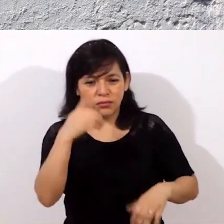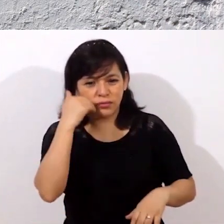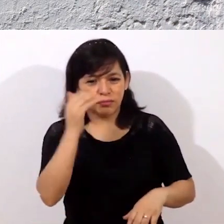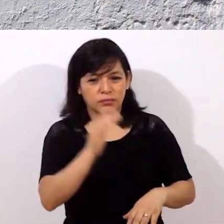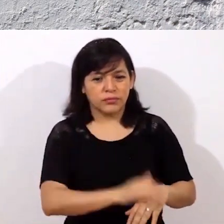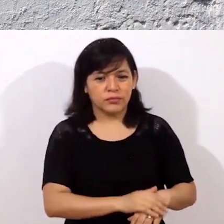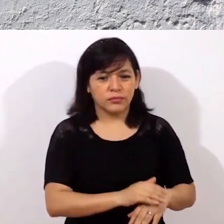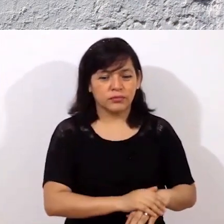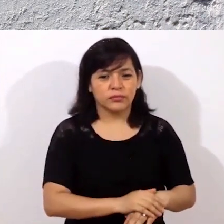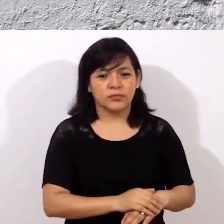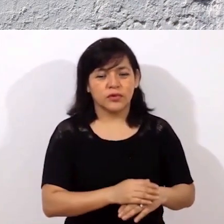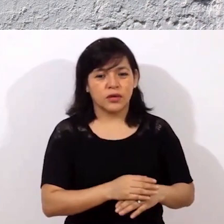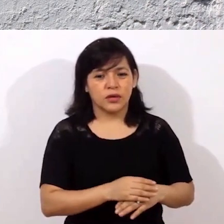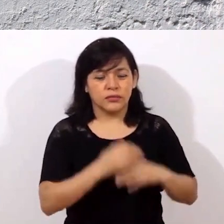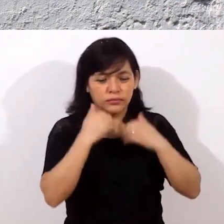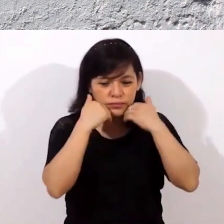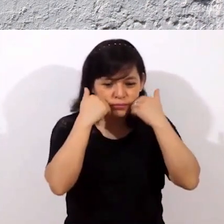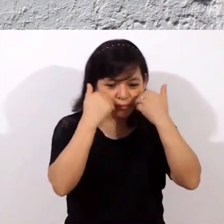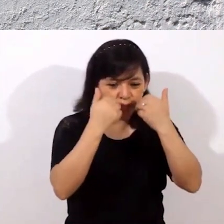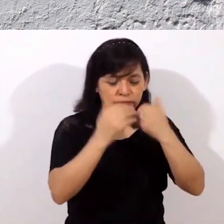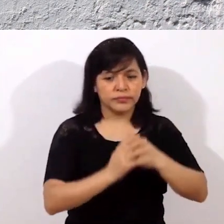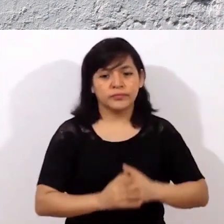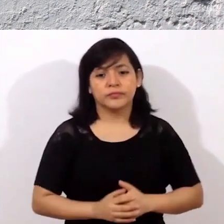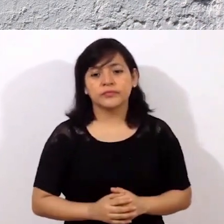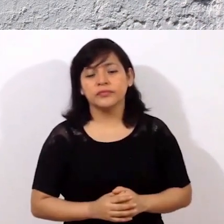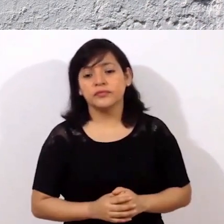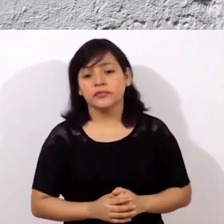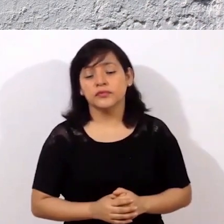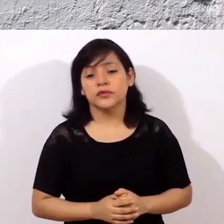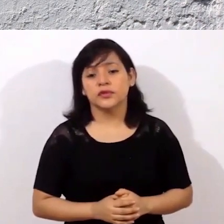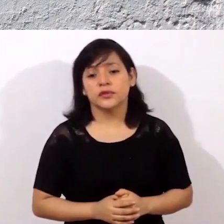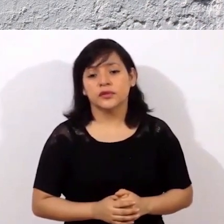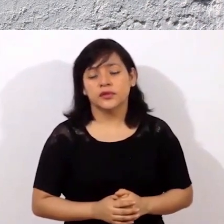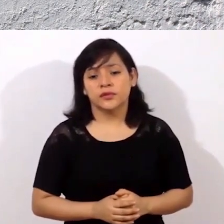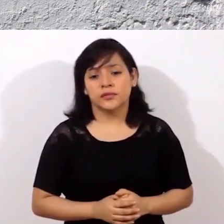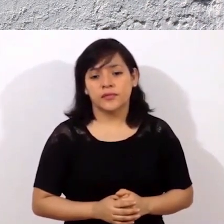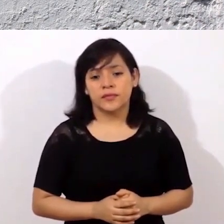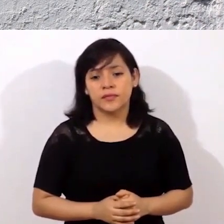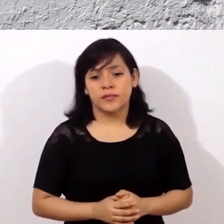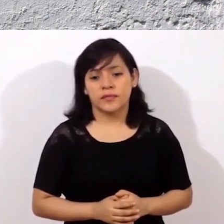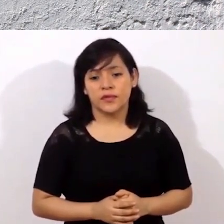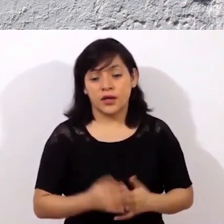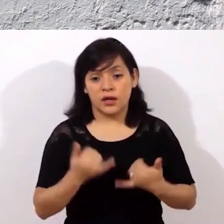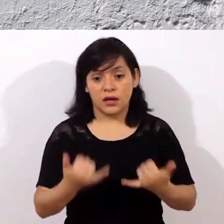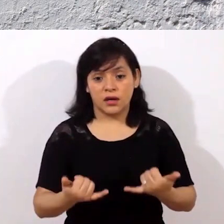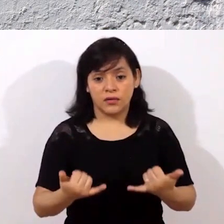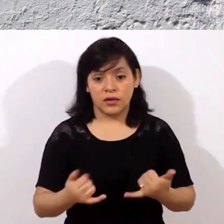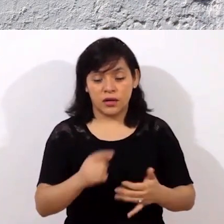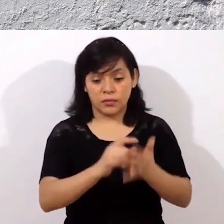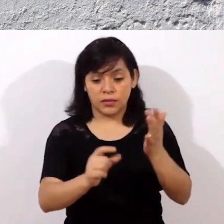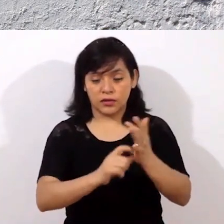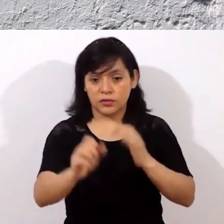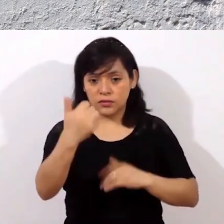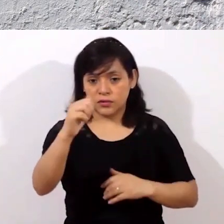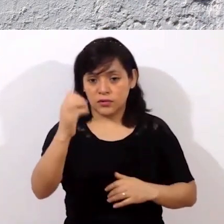¿Saben? Algo que es interesante considerar. Precisamente ya el verso 16